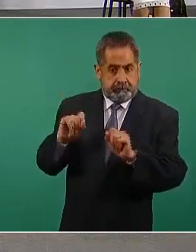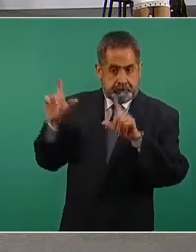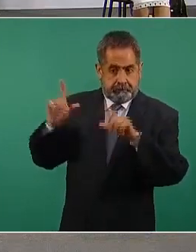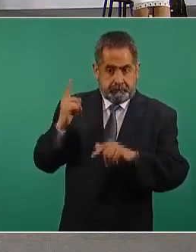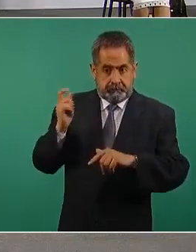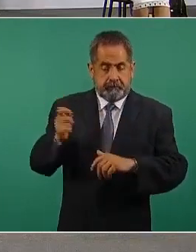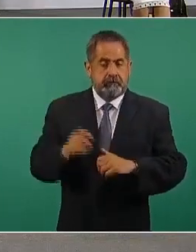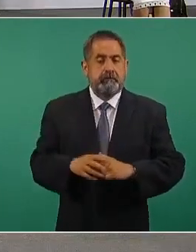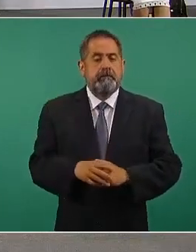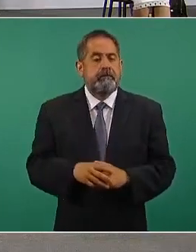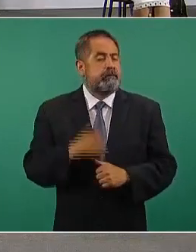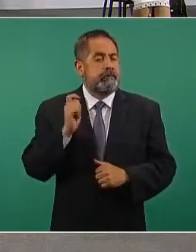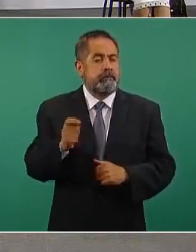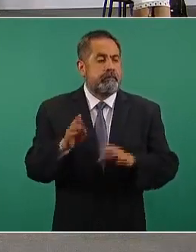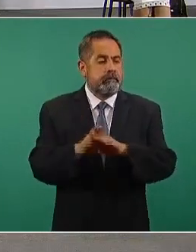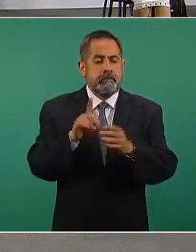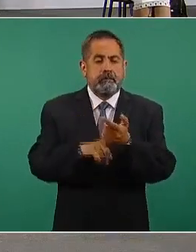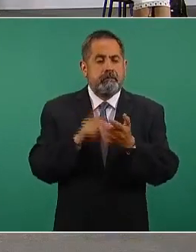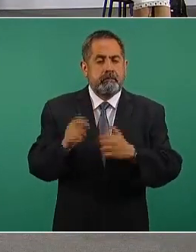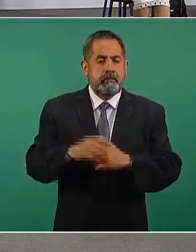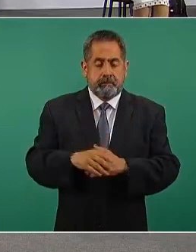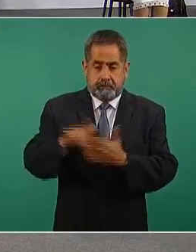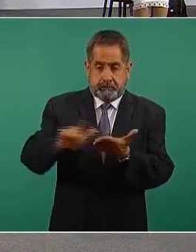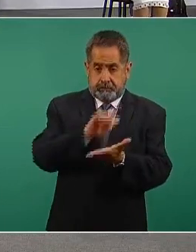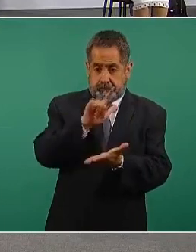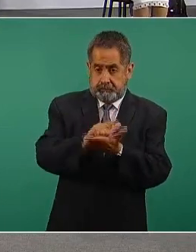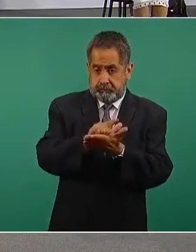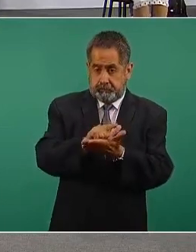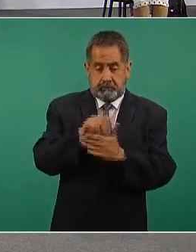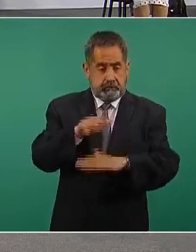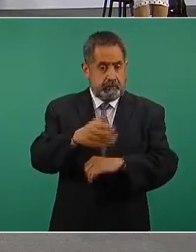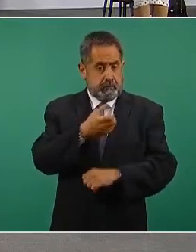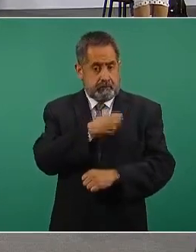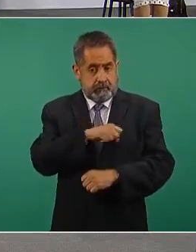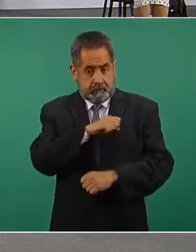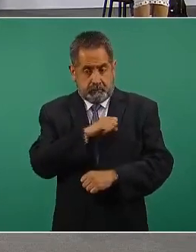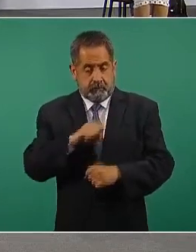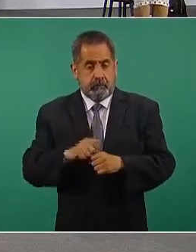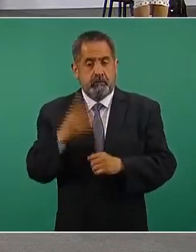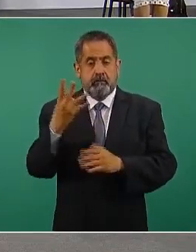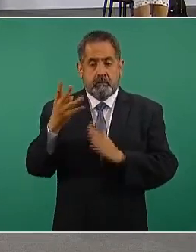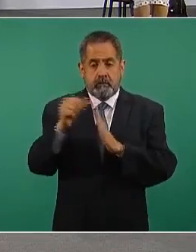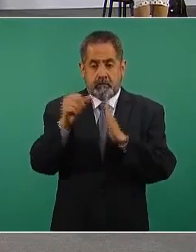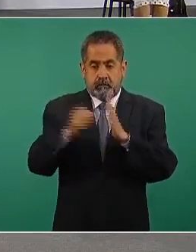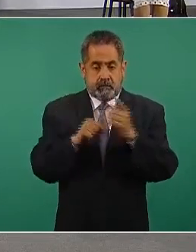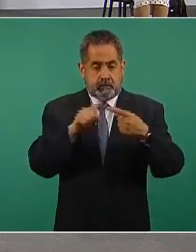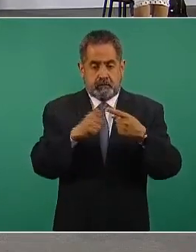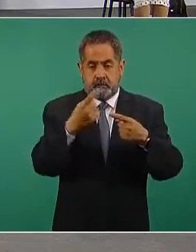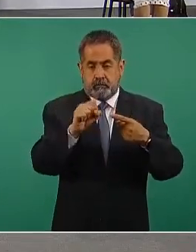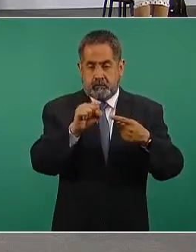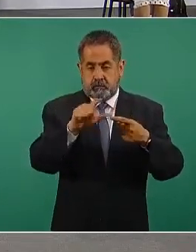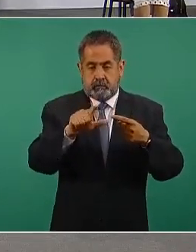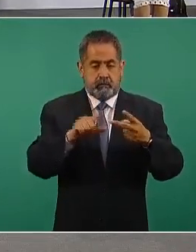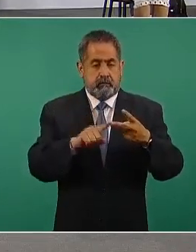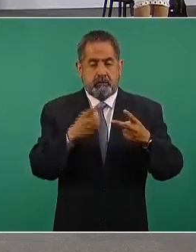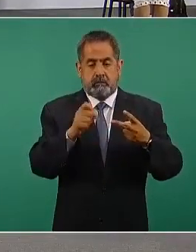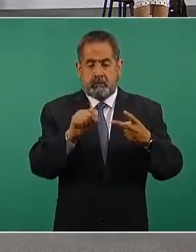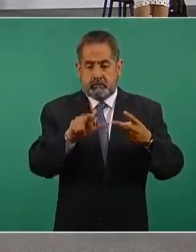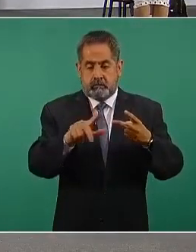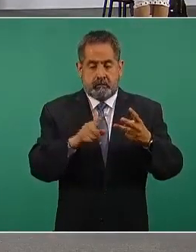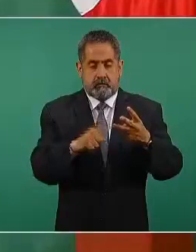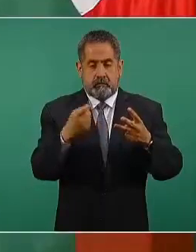lámina, que tiene que ver con que en la Ley General de Salud, en cuatro artículos, el 167,